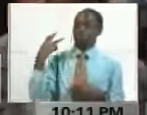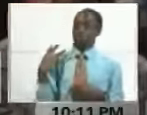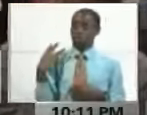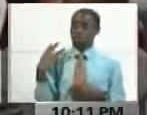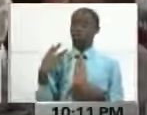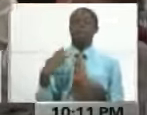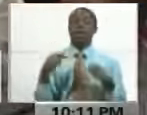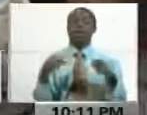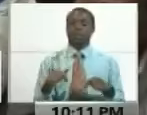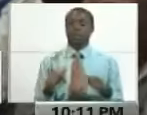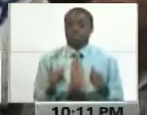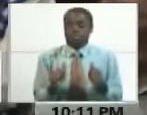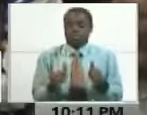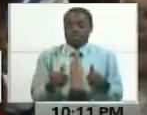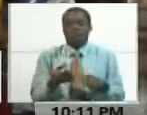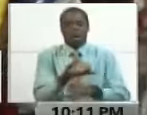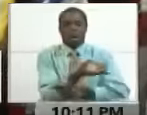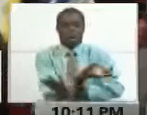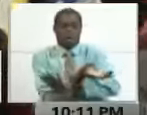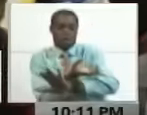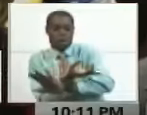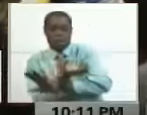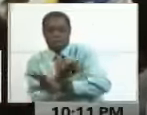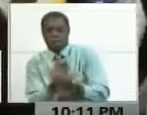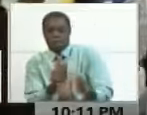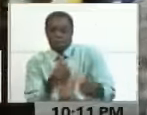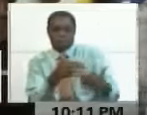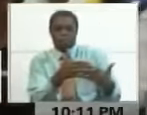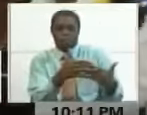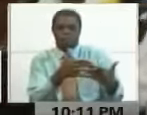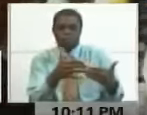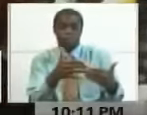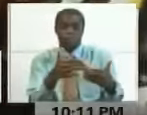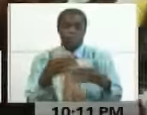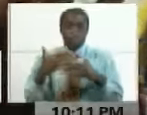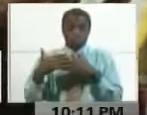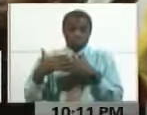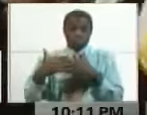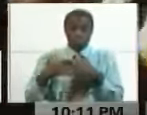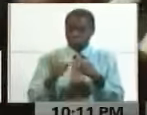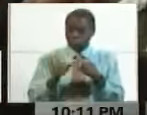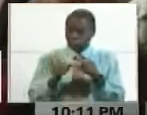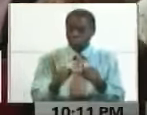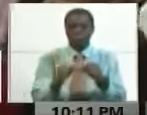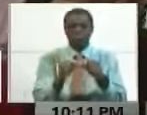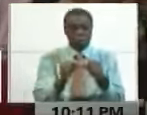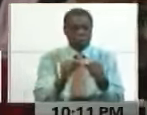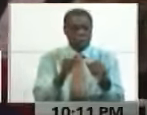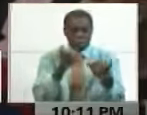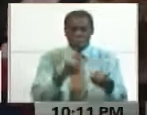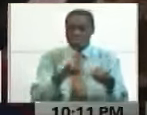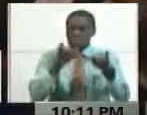medio de las guarimbas. Y yo tengo que decirlo, es un ejemplo de perseverancia, de creatividad,